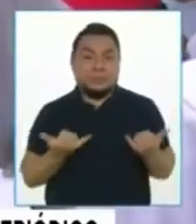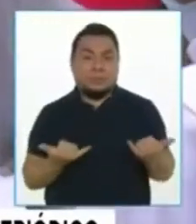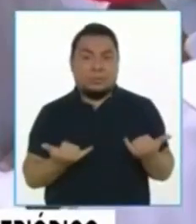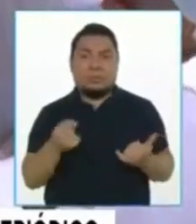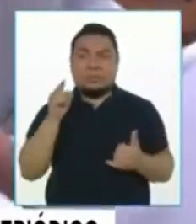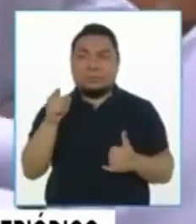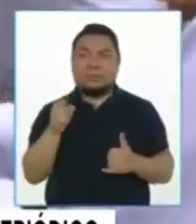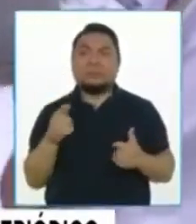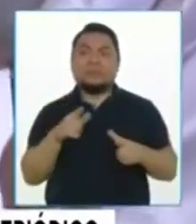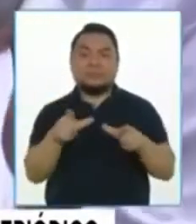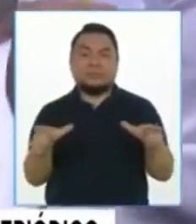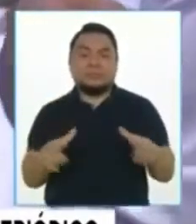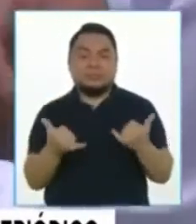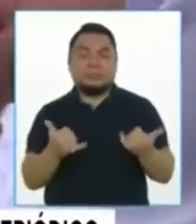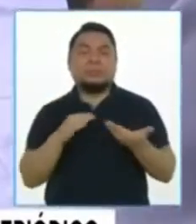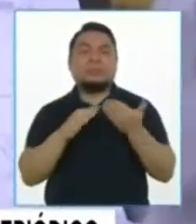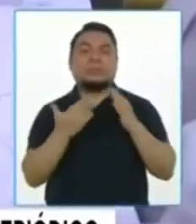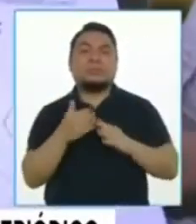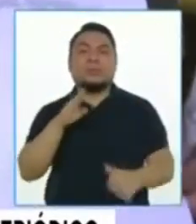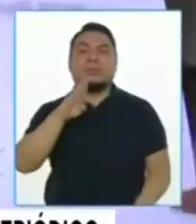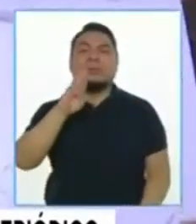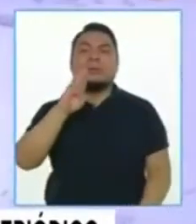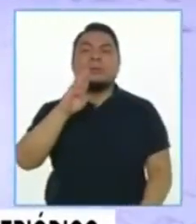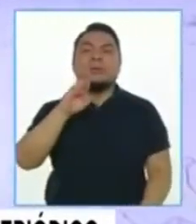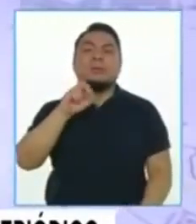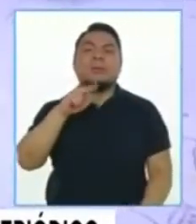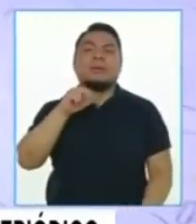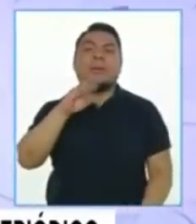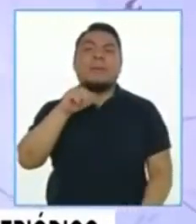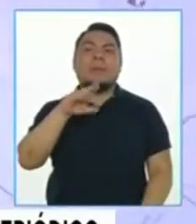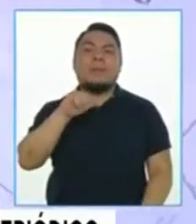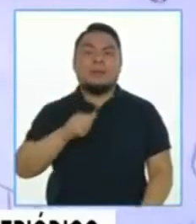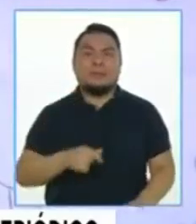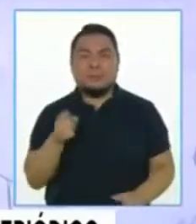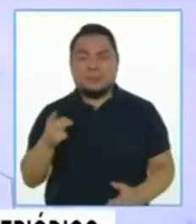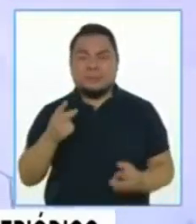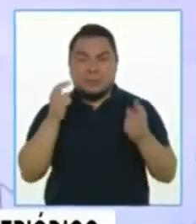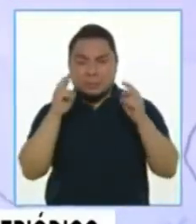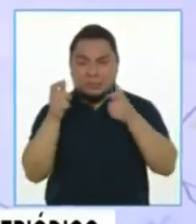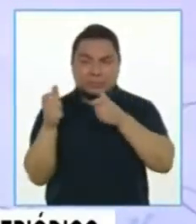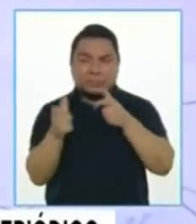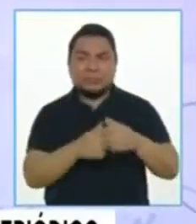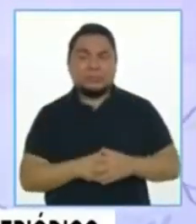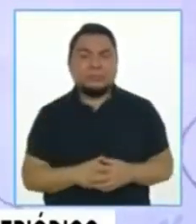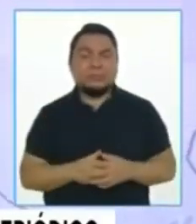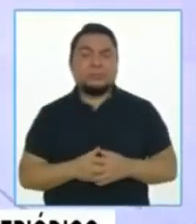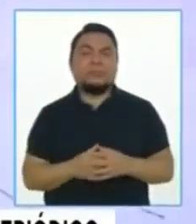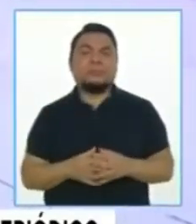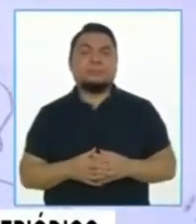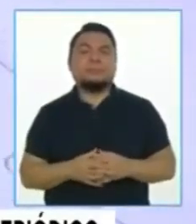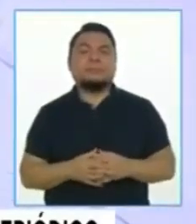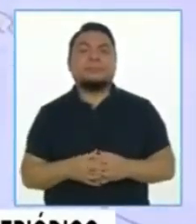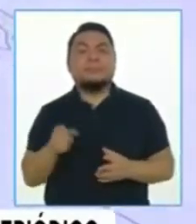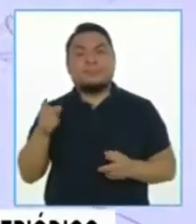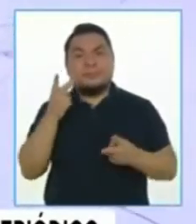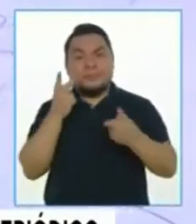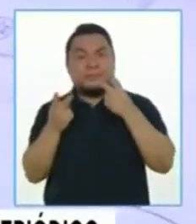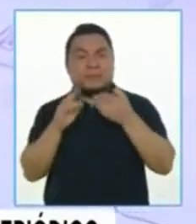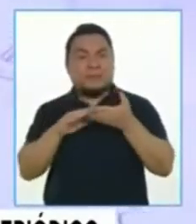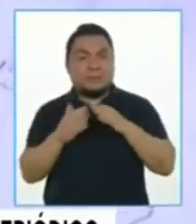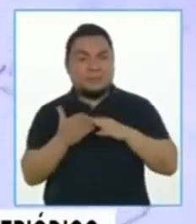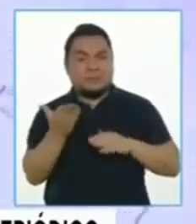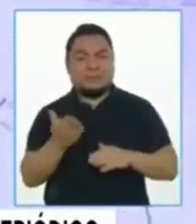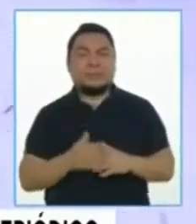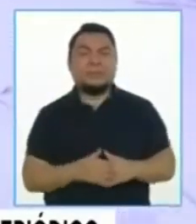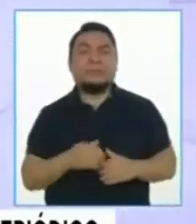encuentra en el centro poblado de Verbena Pampa, supervisando y visitando a los